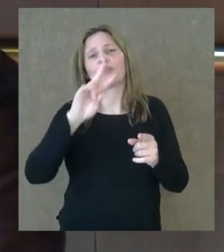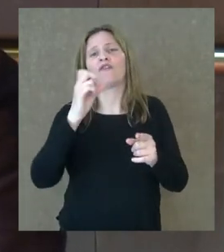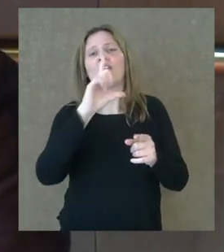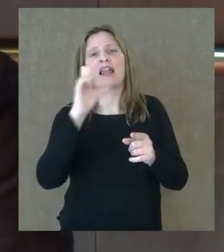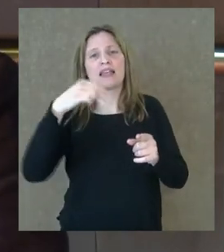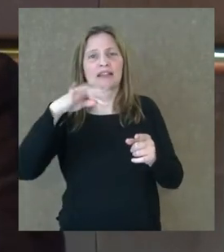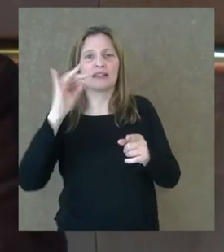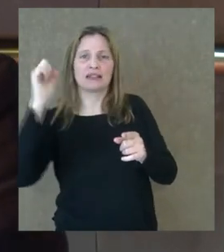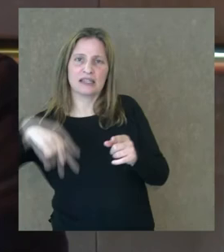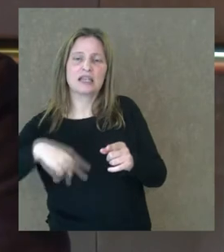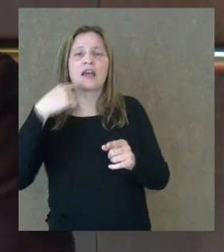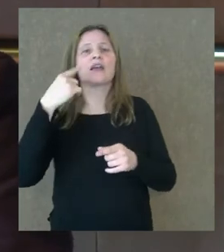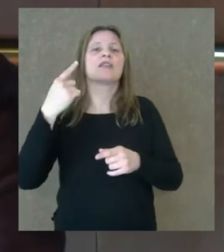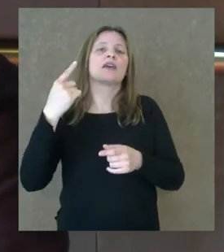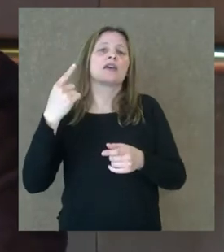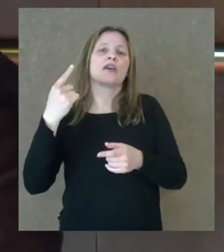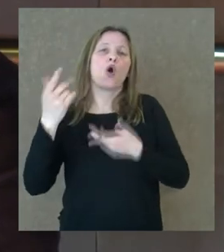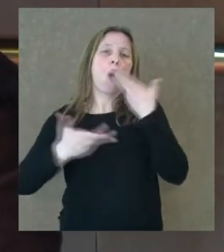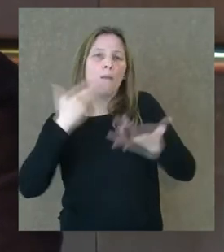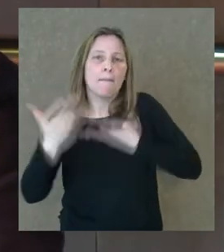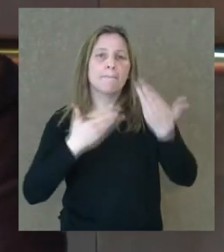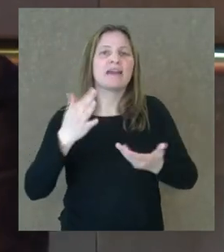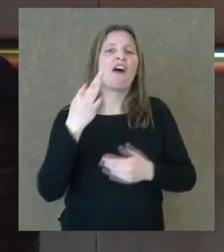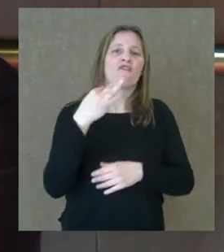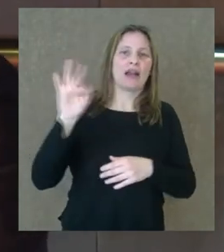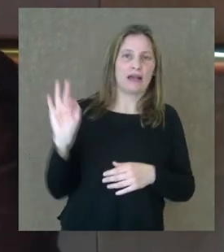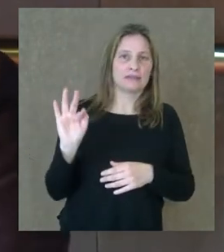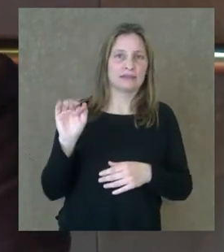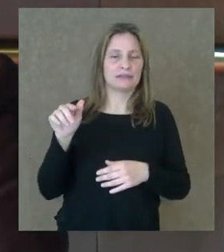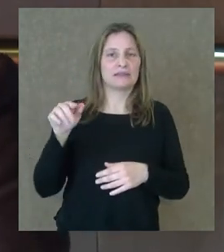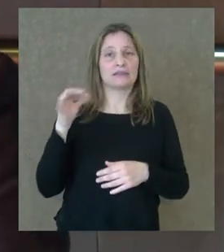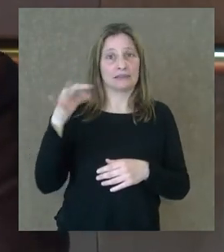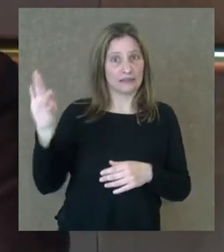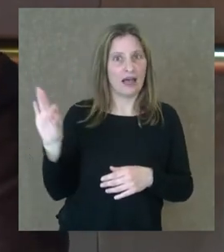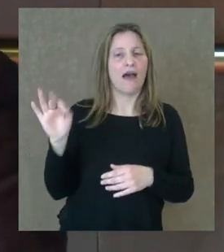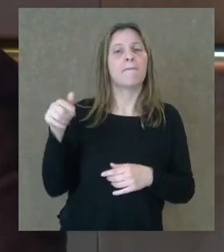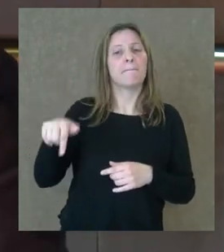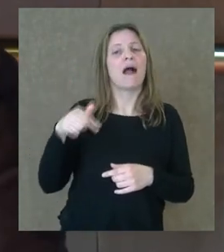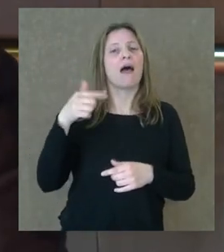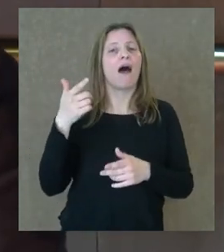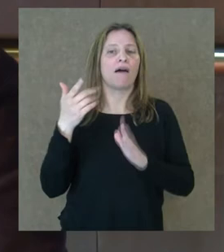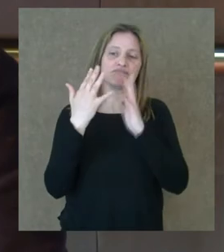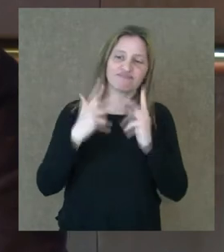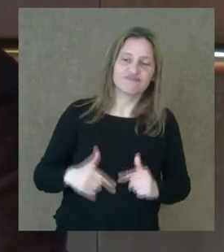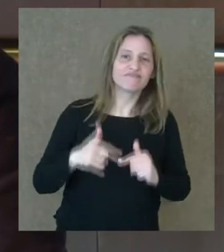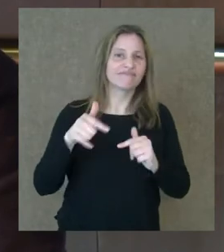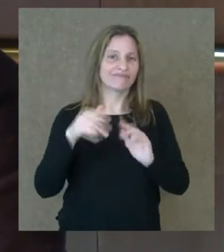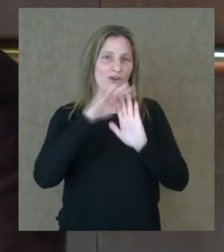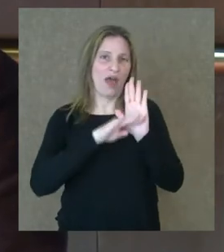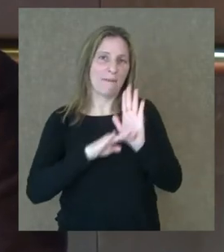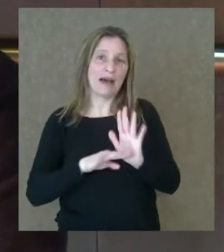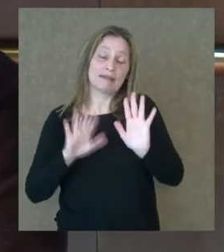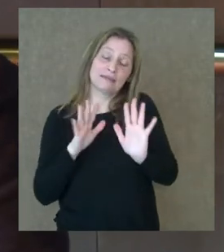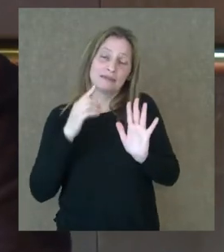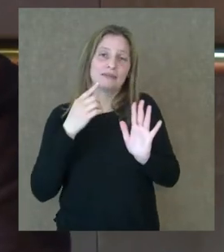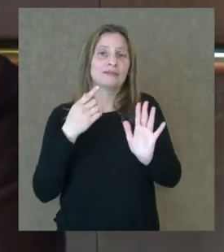uno en una sección de ópera francesa que el que él sobre pensó para para el programa y bueno esos